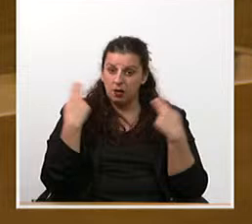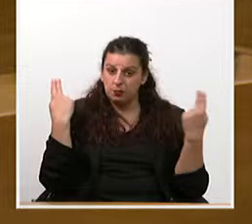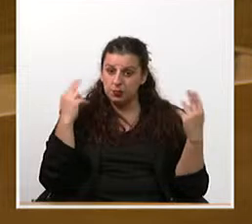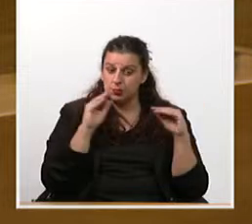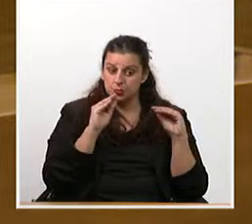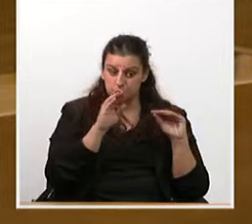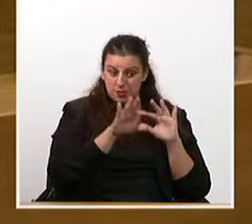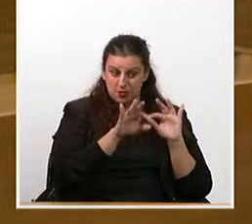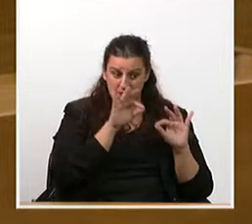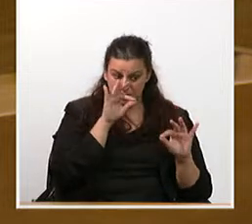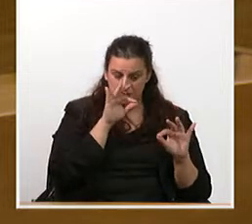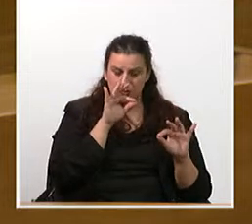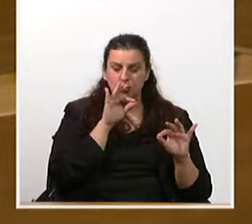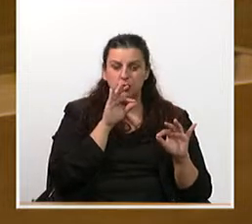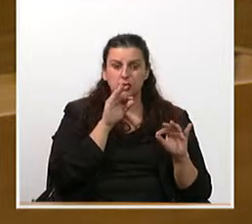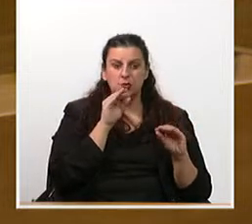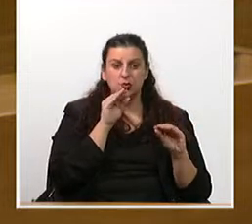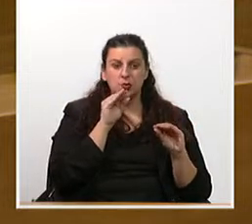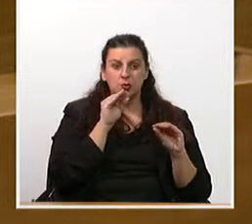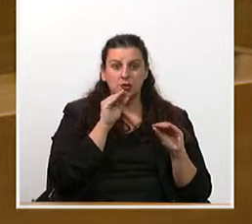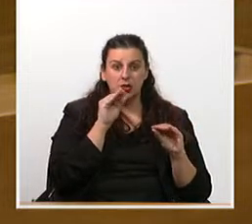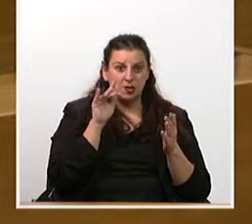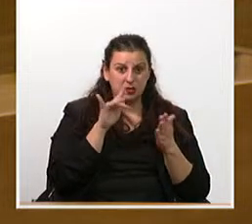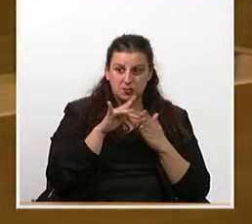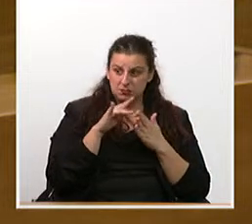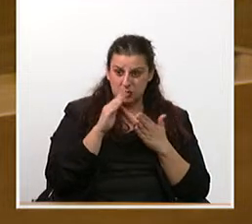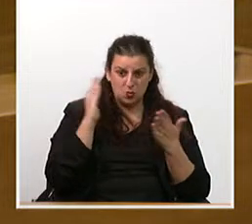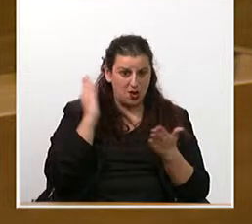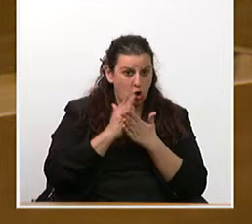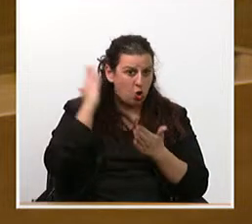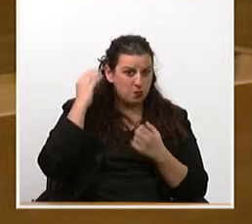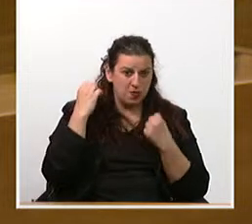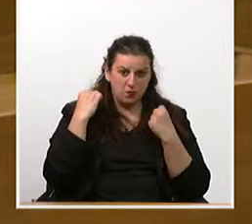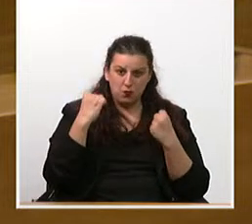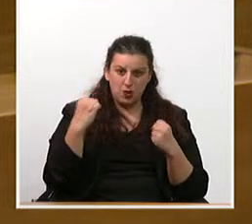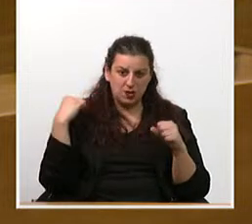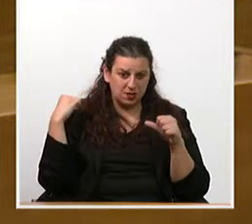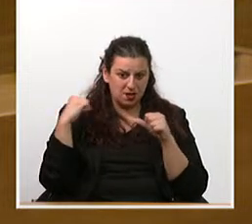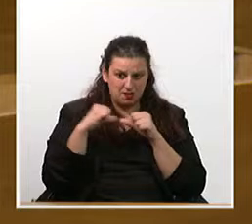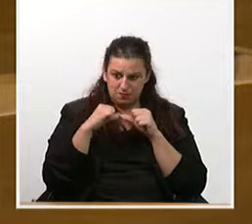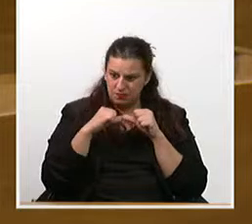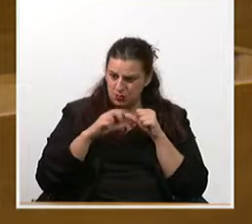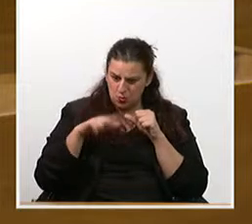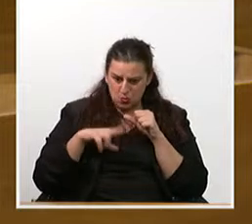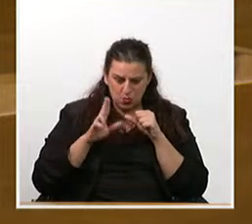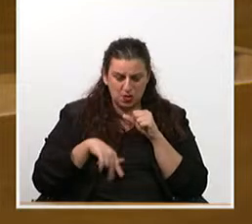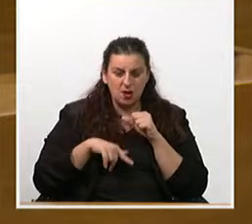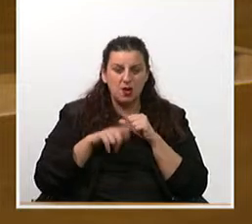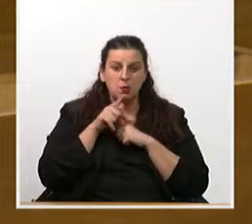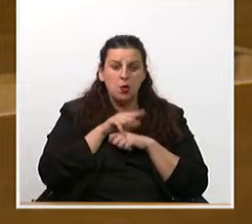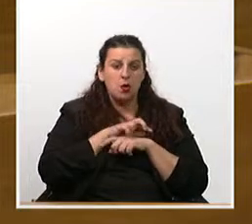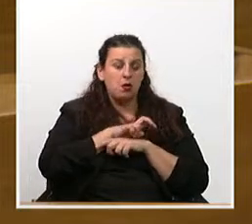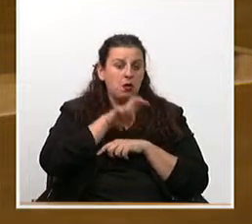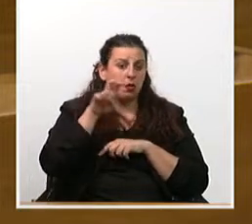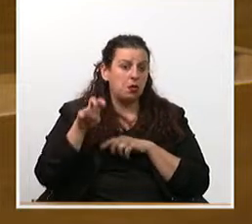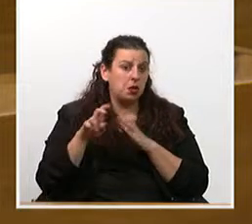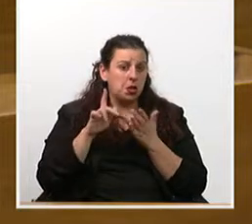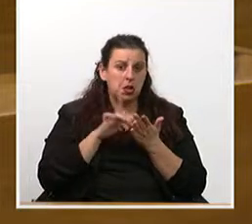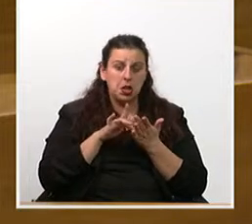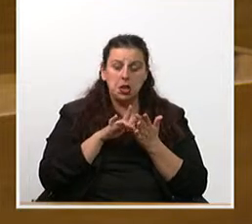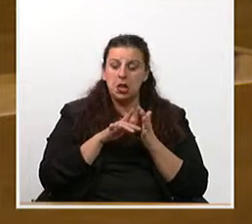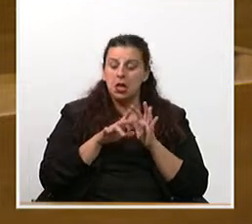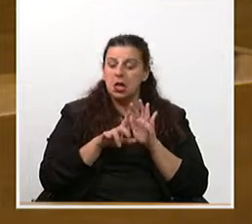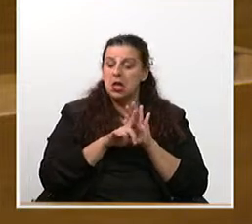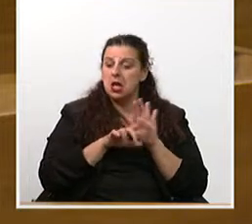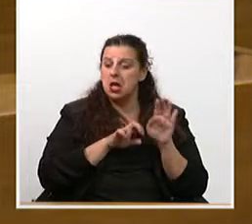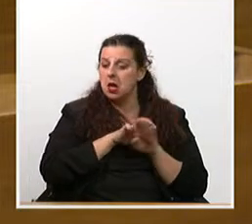de son un gop pas del criter y pas de la com